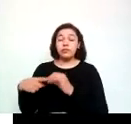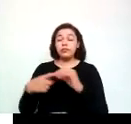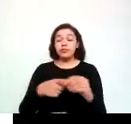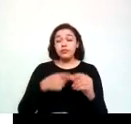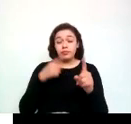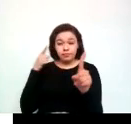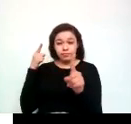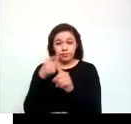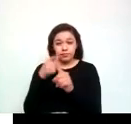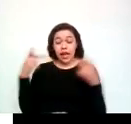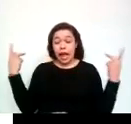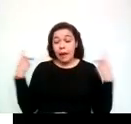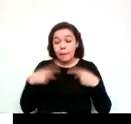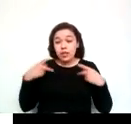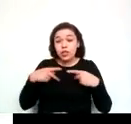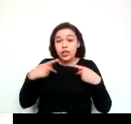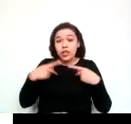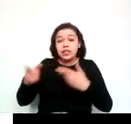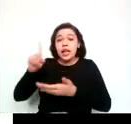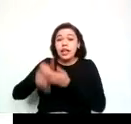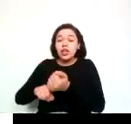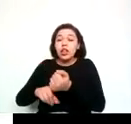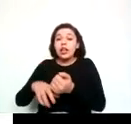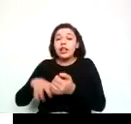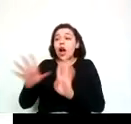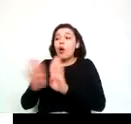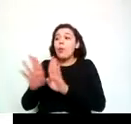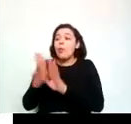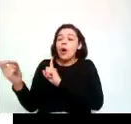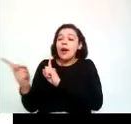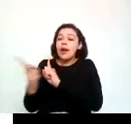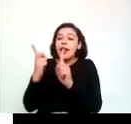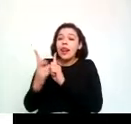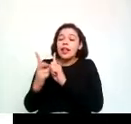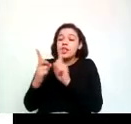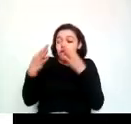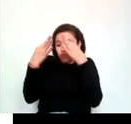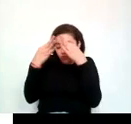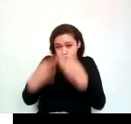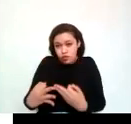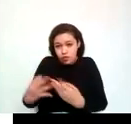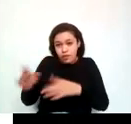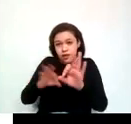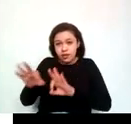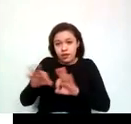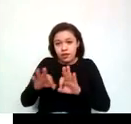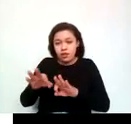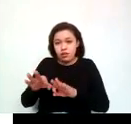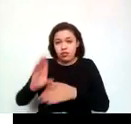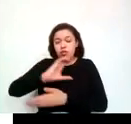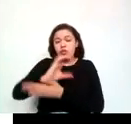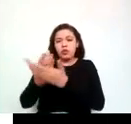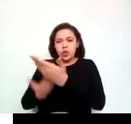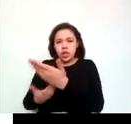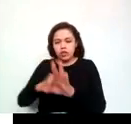específicamente a aquellos trabajadores que tengan una relación formal laboral, es decir, un contrato de trabajo por